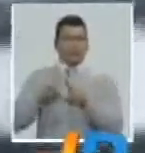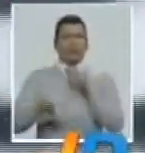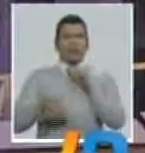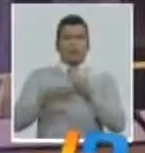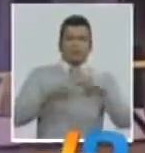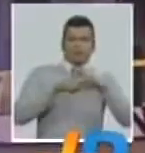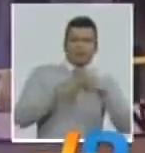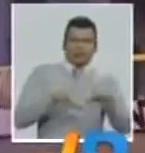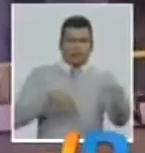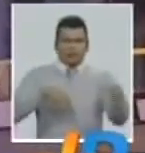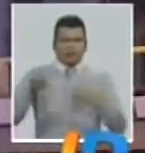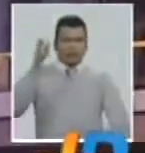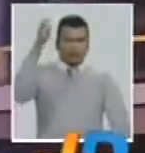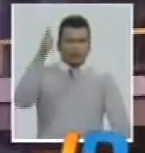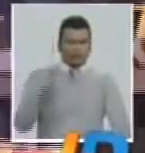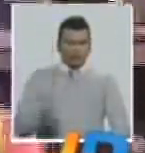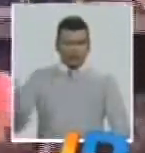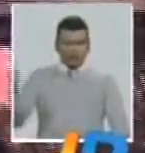graffiti.